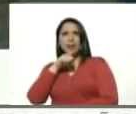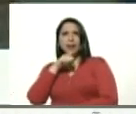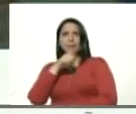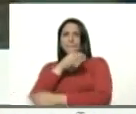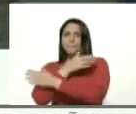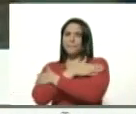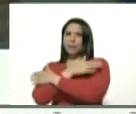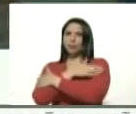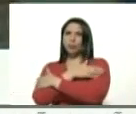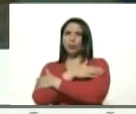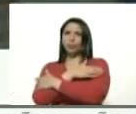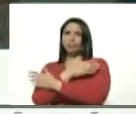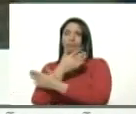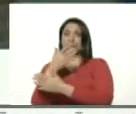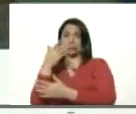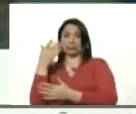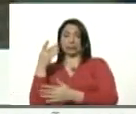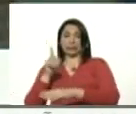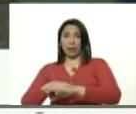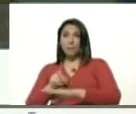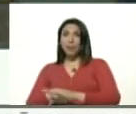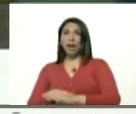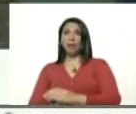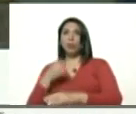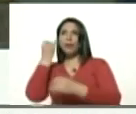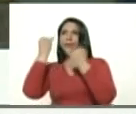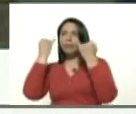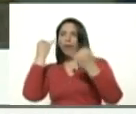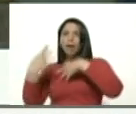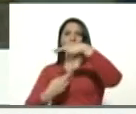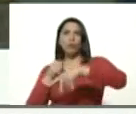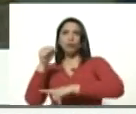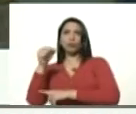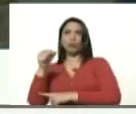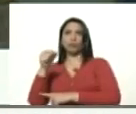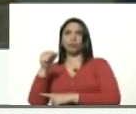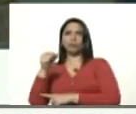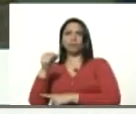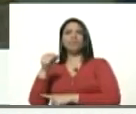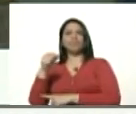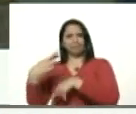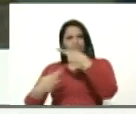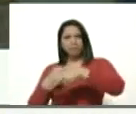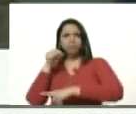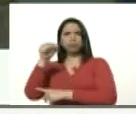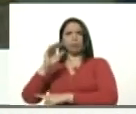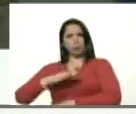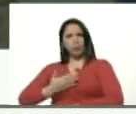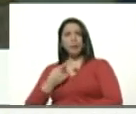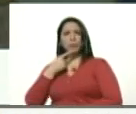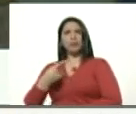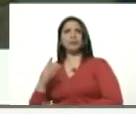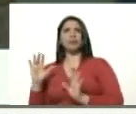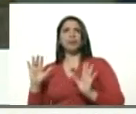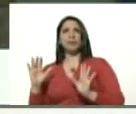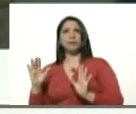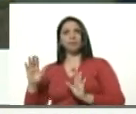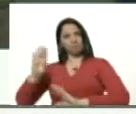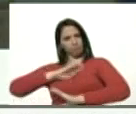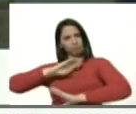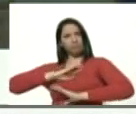tempranamente las ideas de Marx y Lenin. Era un revolucionario, por eso podríamos decirle con